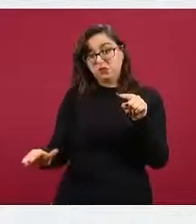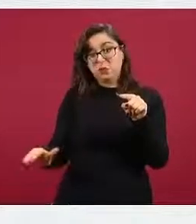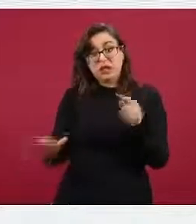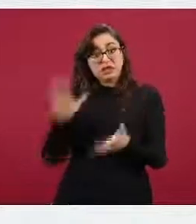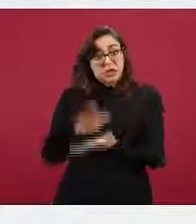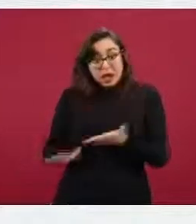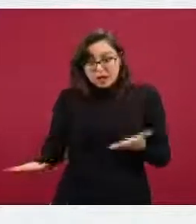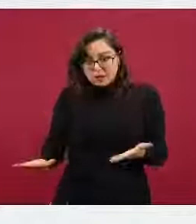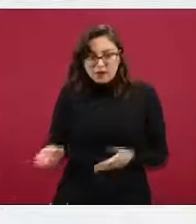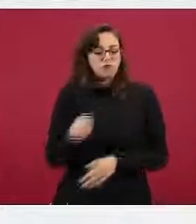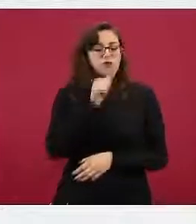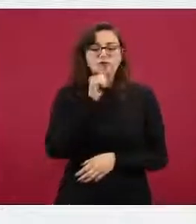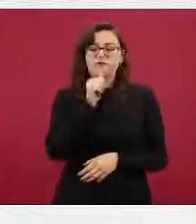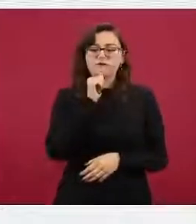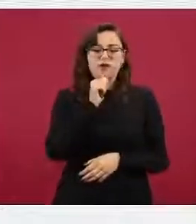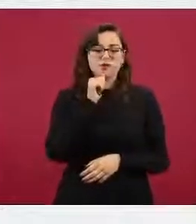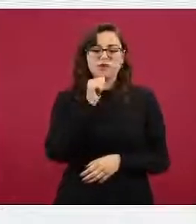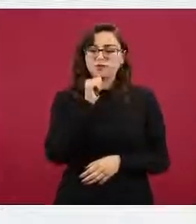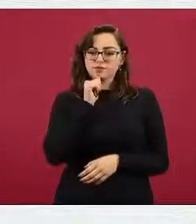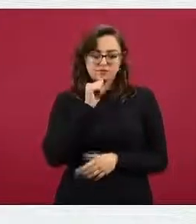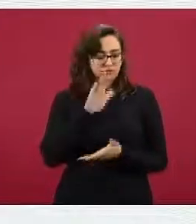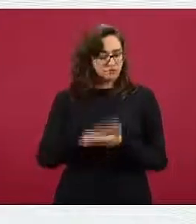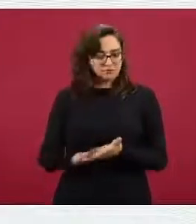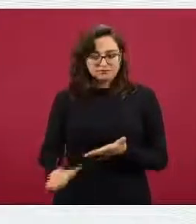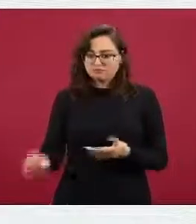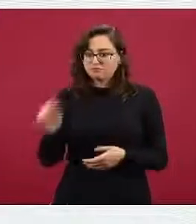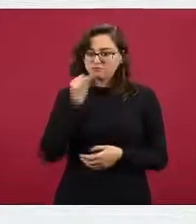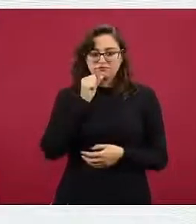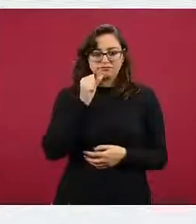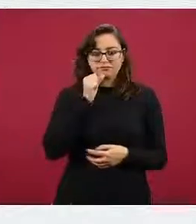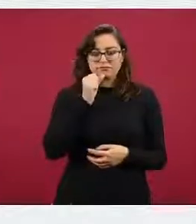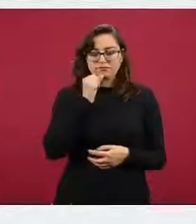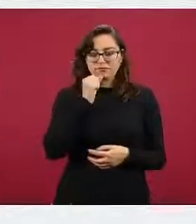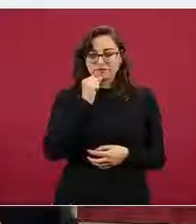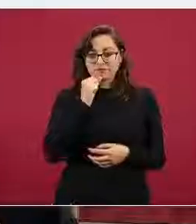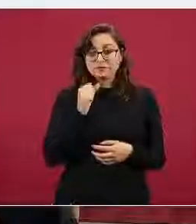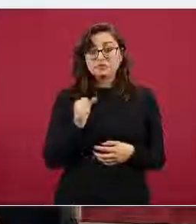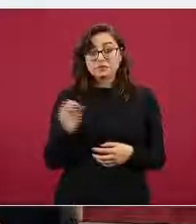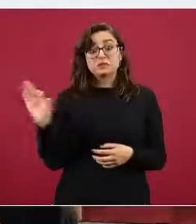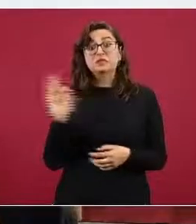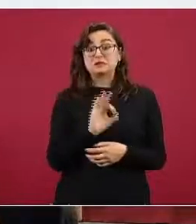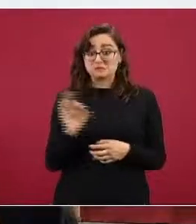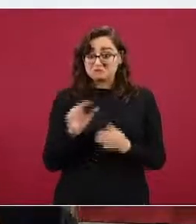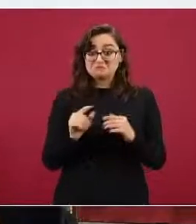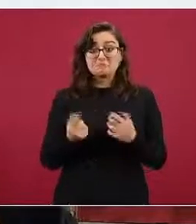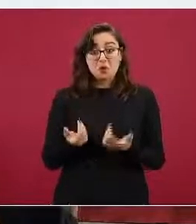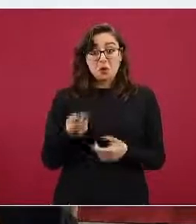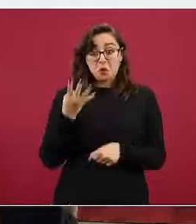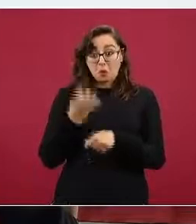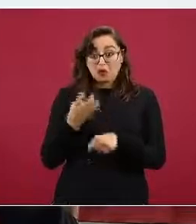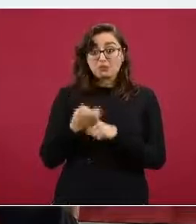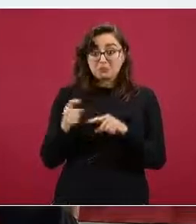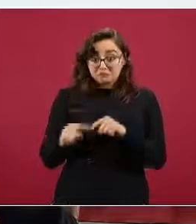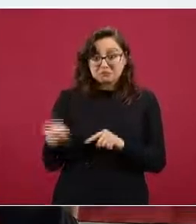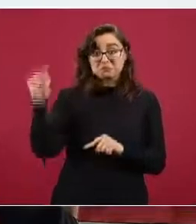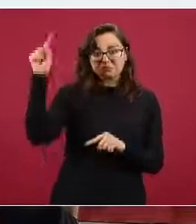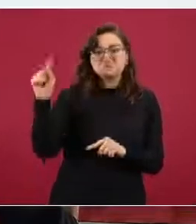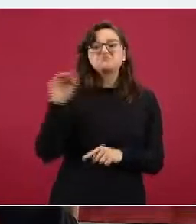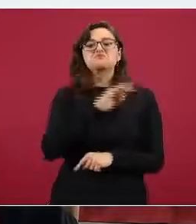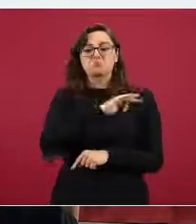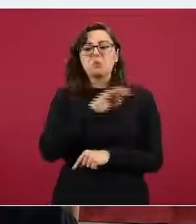no cero. Vean que este es el punto cero, todavía tiene actividad. ¿Podría haber un tercer rebrote? Sí puede